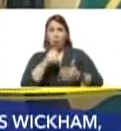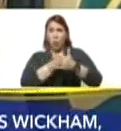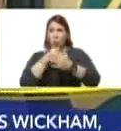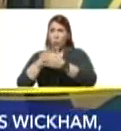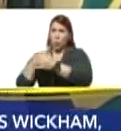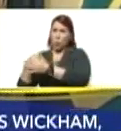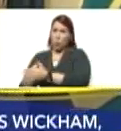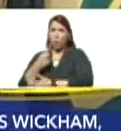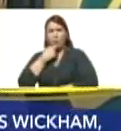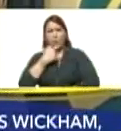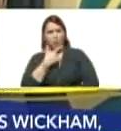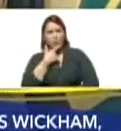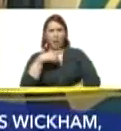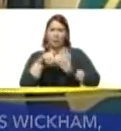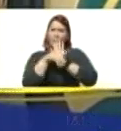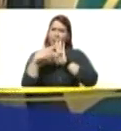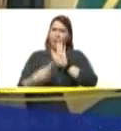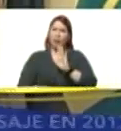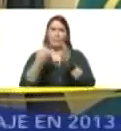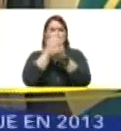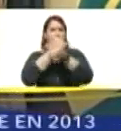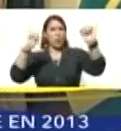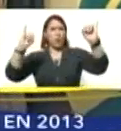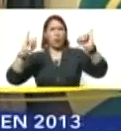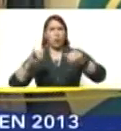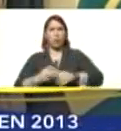el derecho a ser independientes,